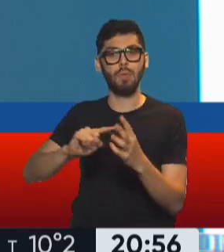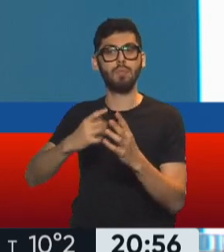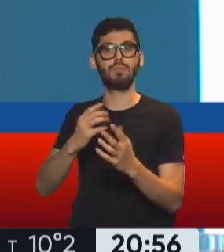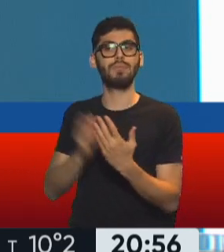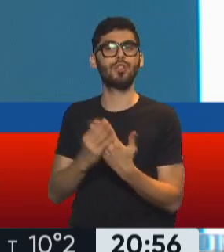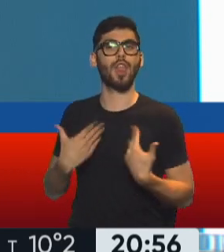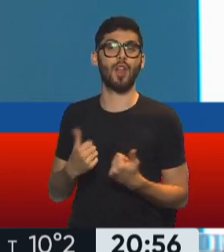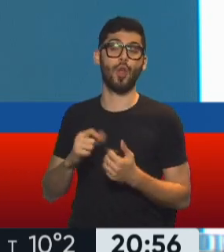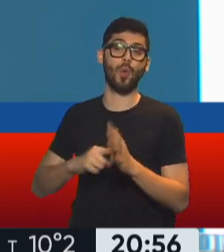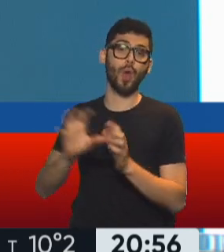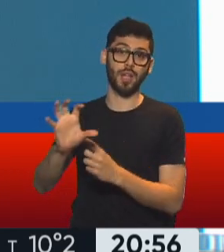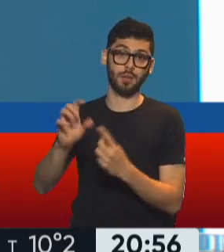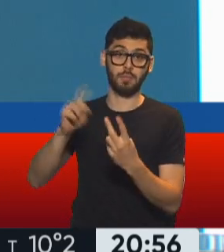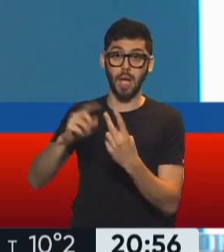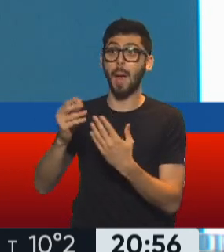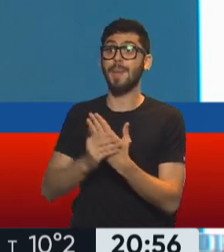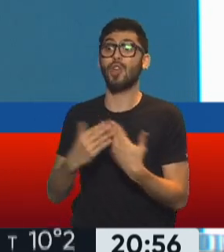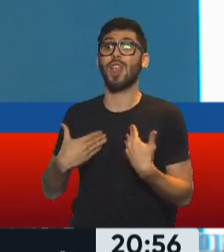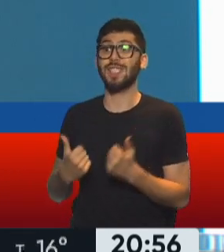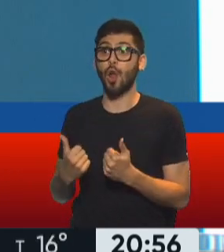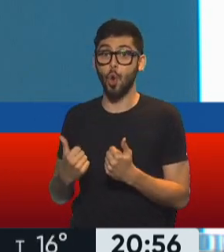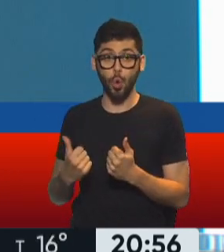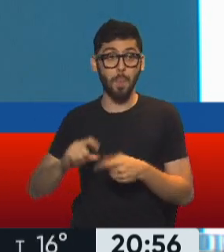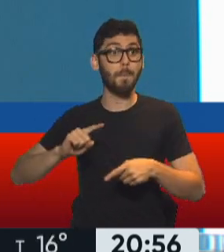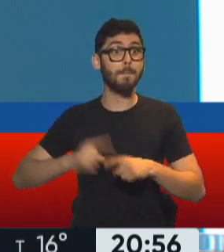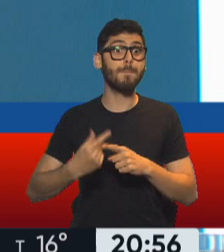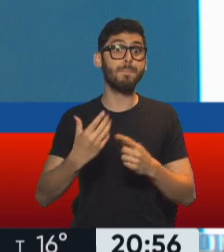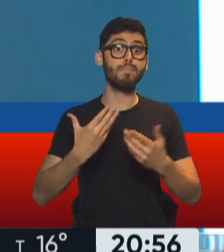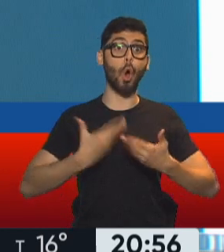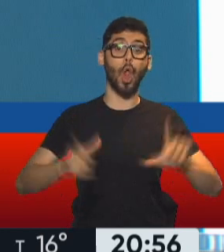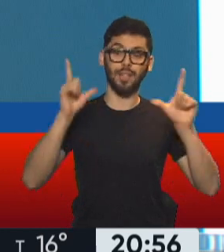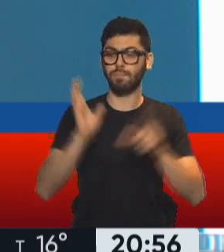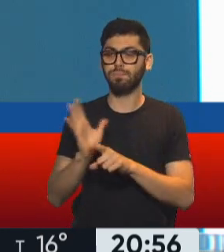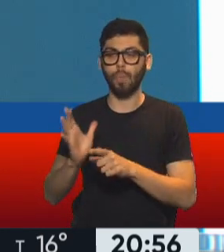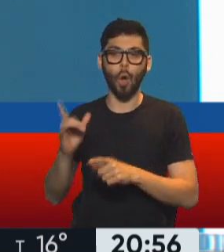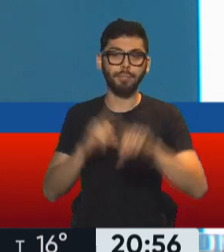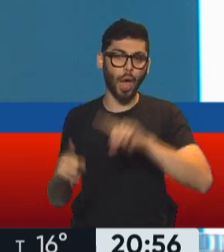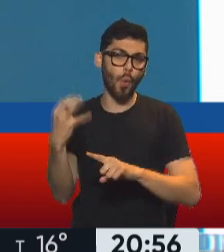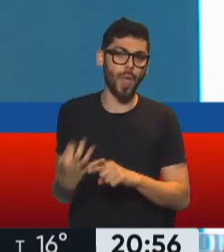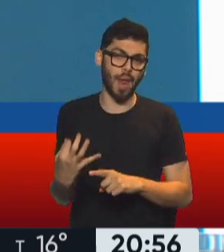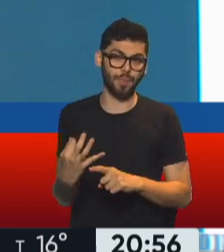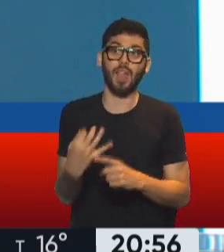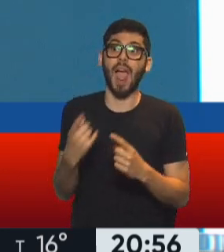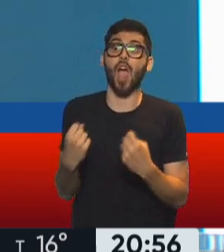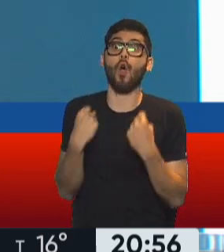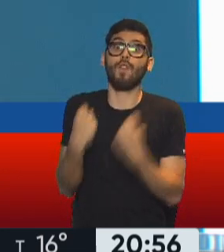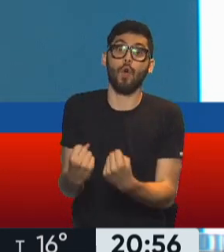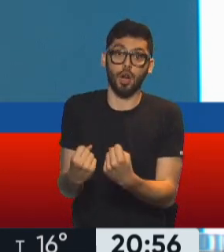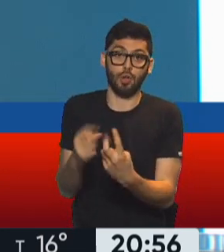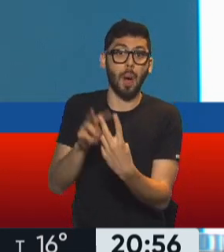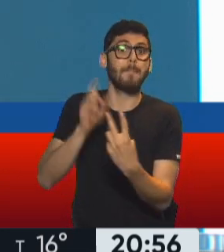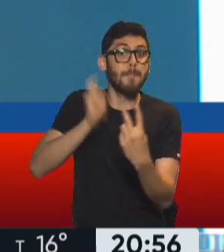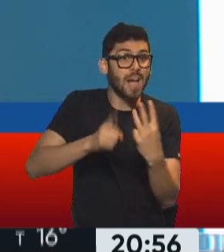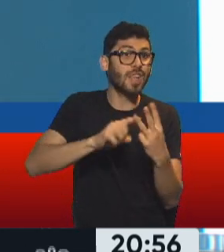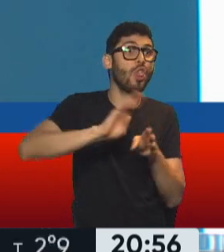Salud de la provincia de Buenos Aires pueda hacer campaña como candidato, habla bien de la política sanitaria. Quiero decir, esos fueron los esfuerzos del gobierno, más renegociar la